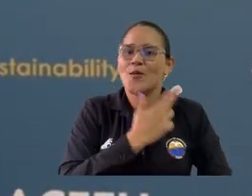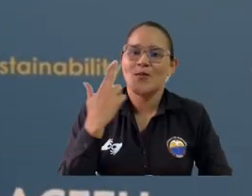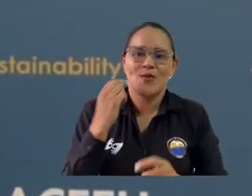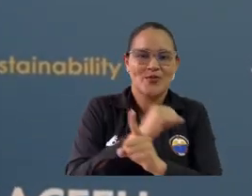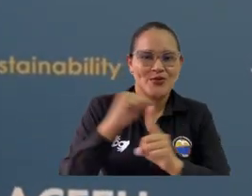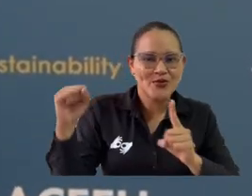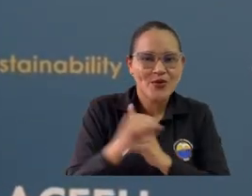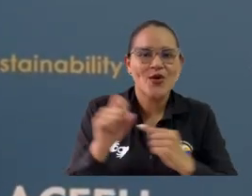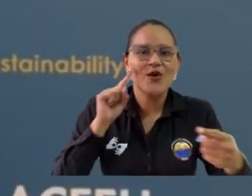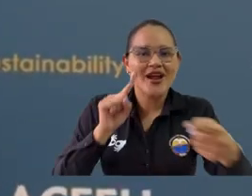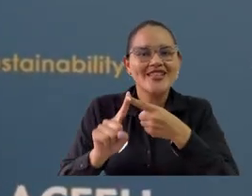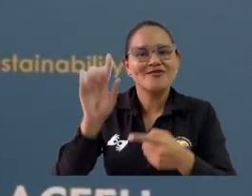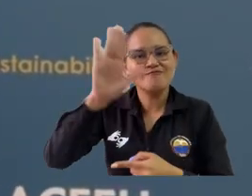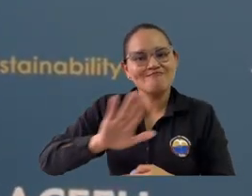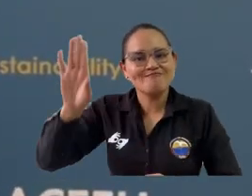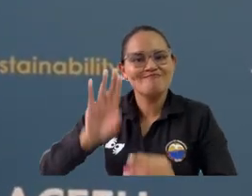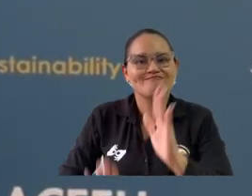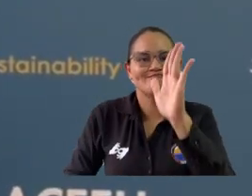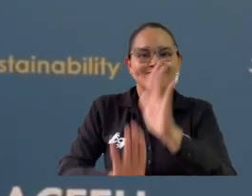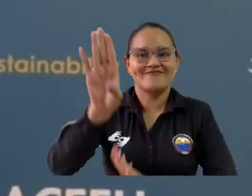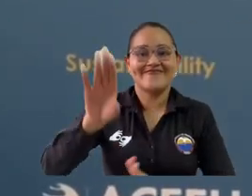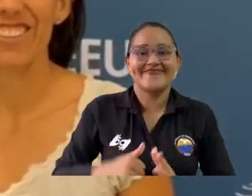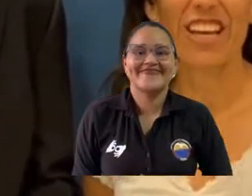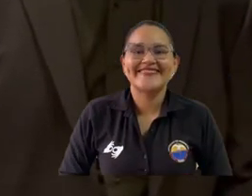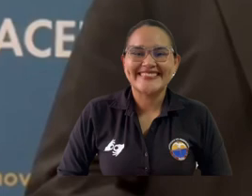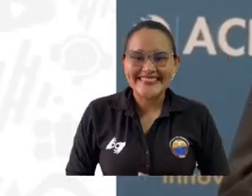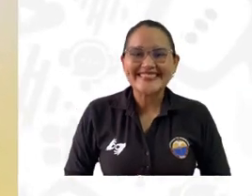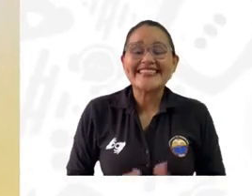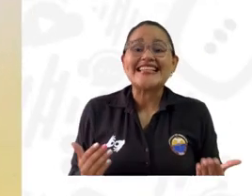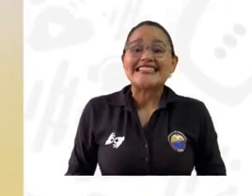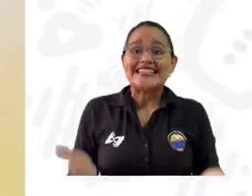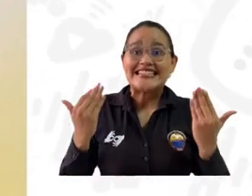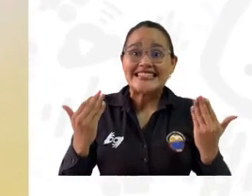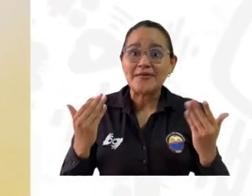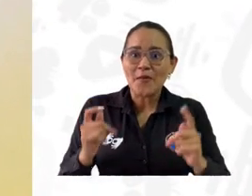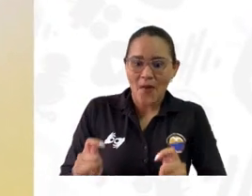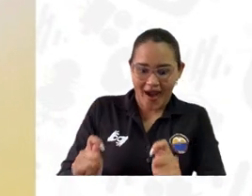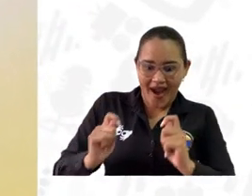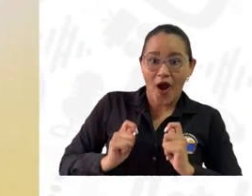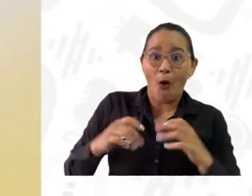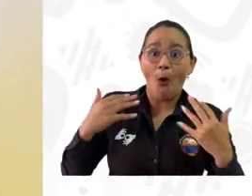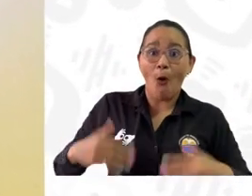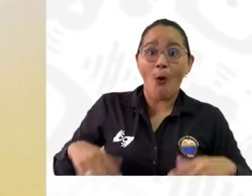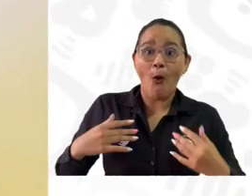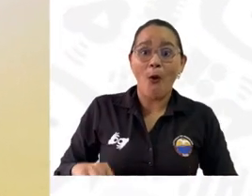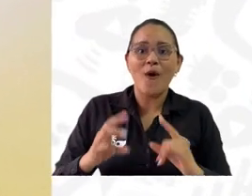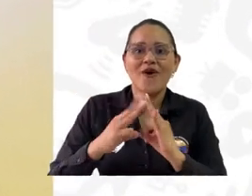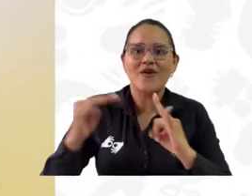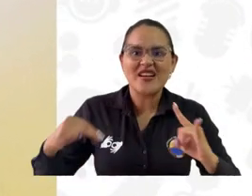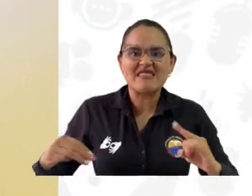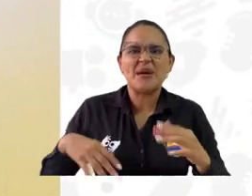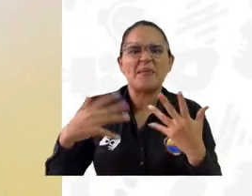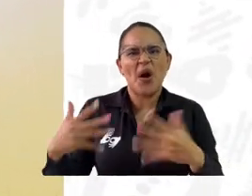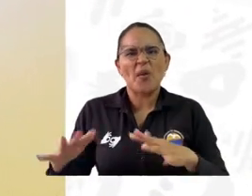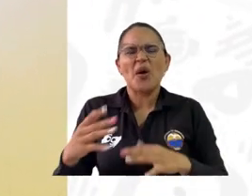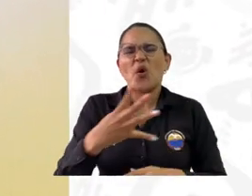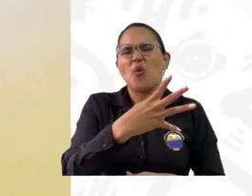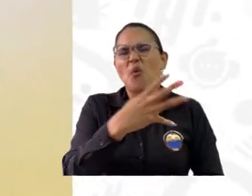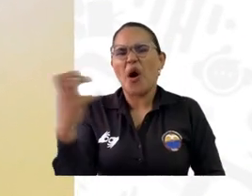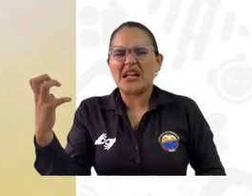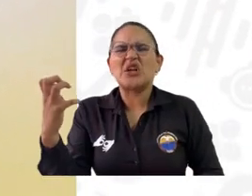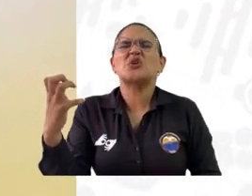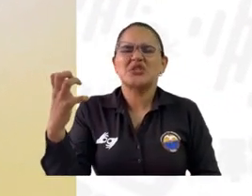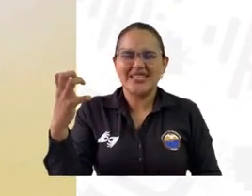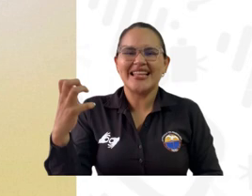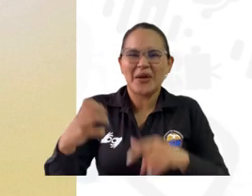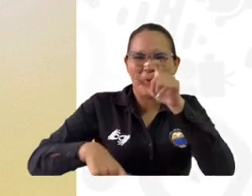ustedes con el compromiso social y el desarrollo de la región. La entrega de esta acreditación en el evento que congregó a más de 400